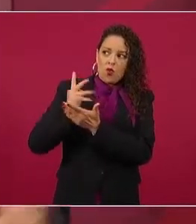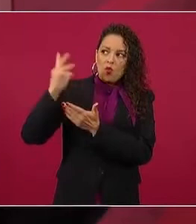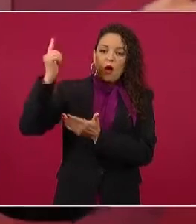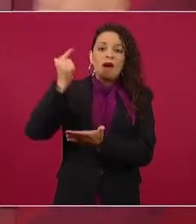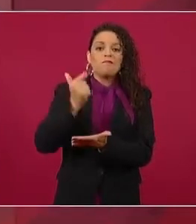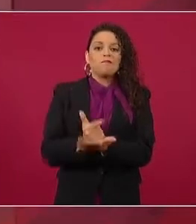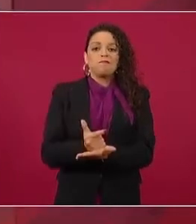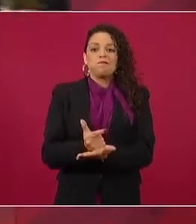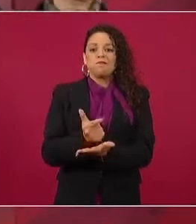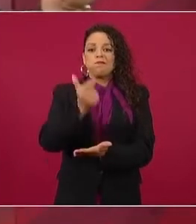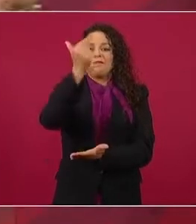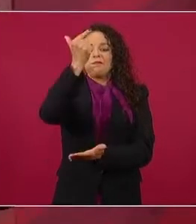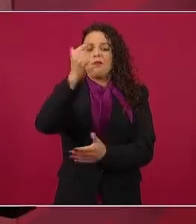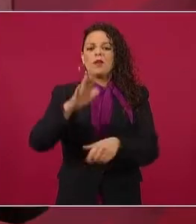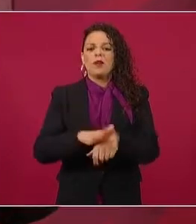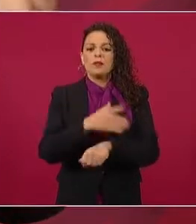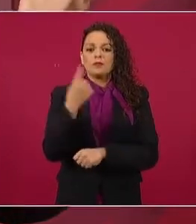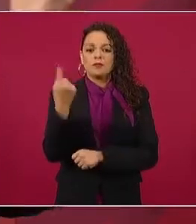porque hubo un choque